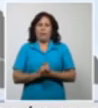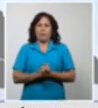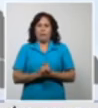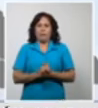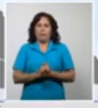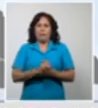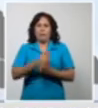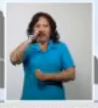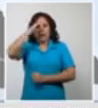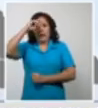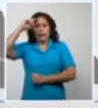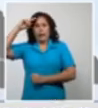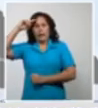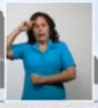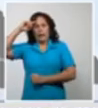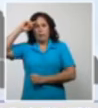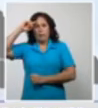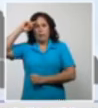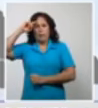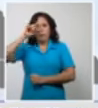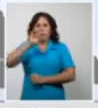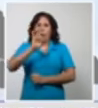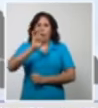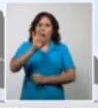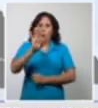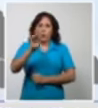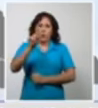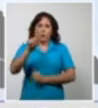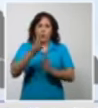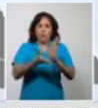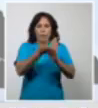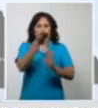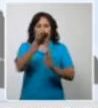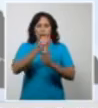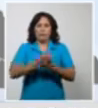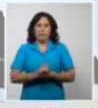Santi Espíritu 81,